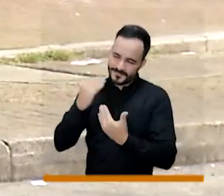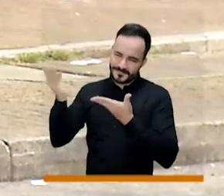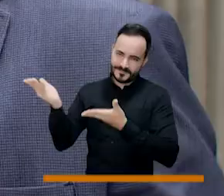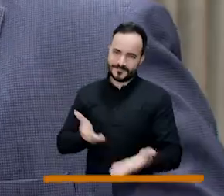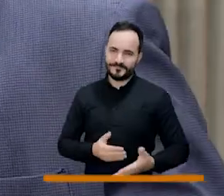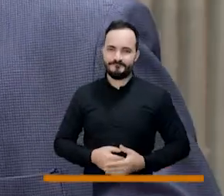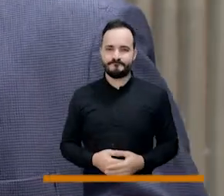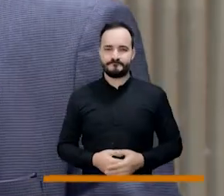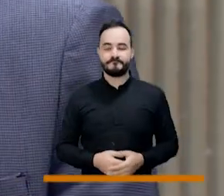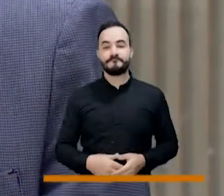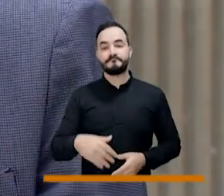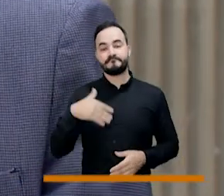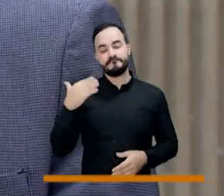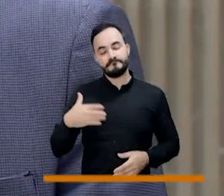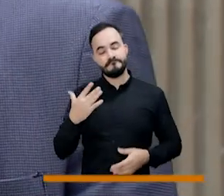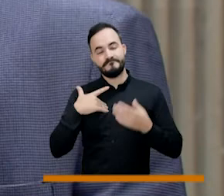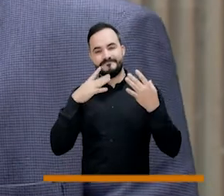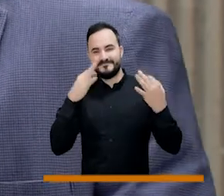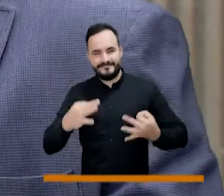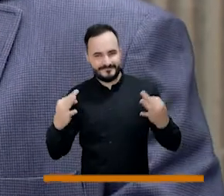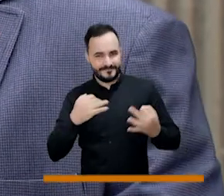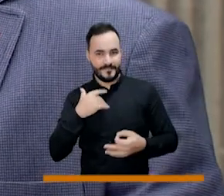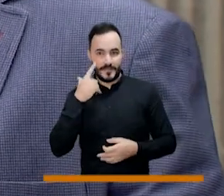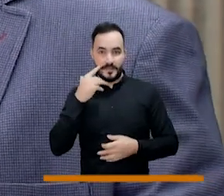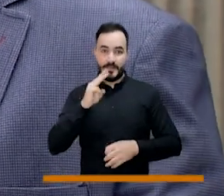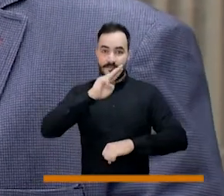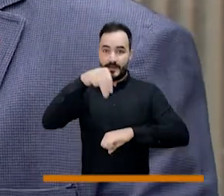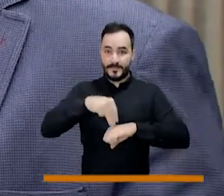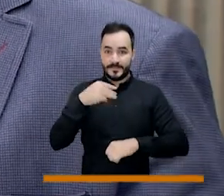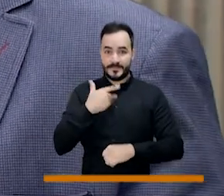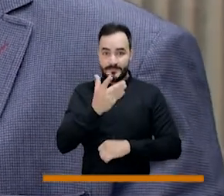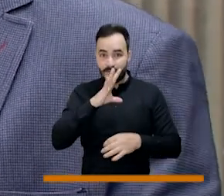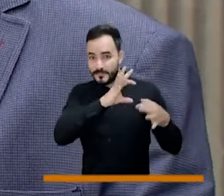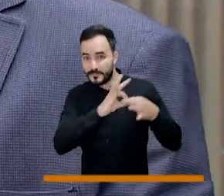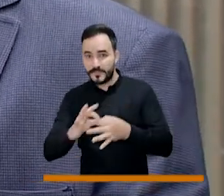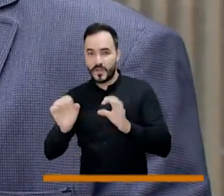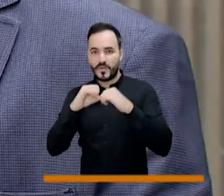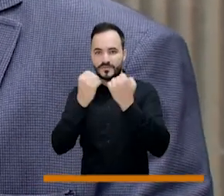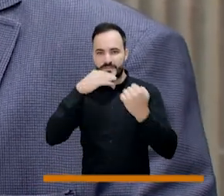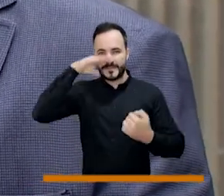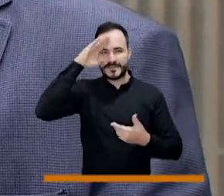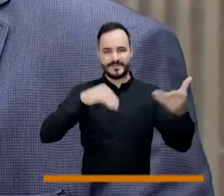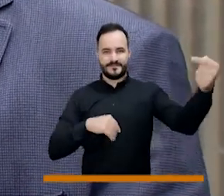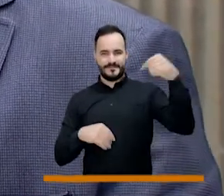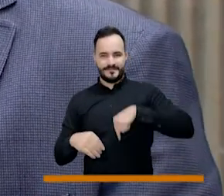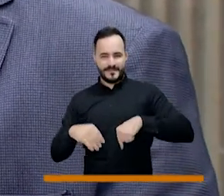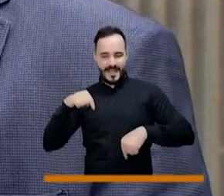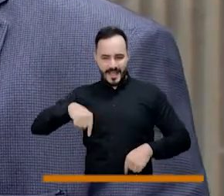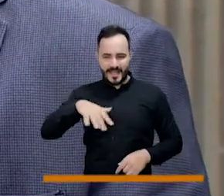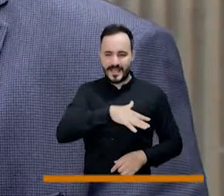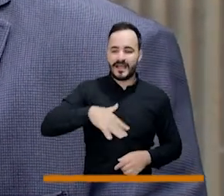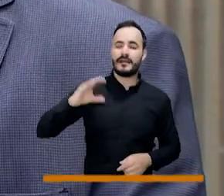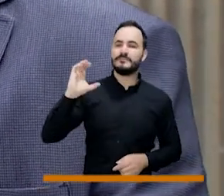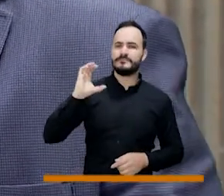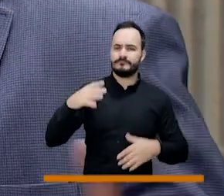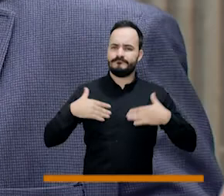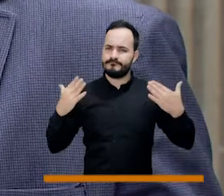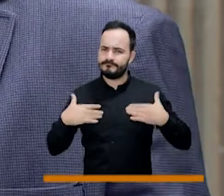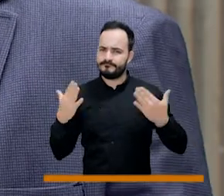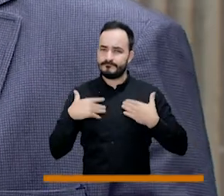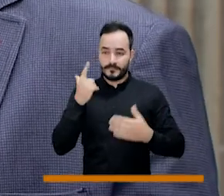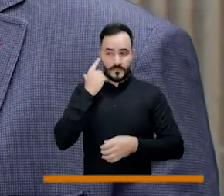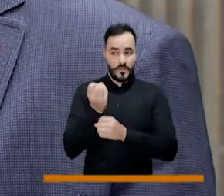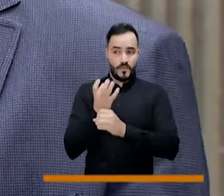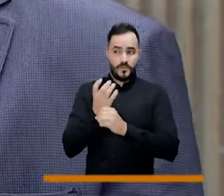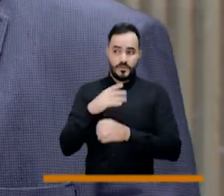bonita. Katherine, es un motivo de alegría para mí que hoy Telemedellín, que el programa del Consejo de Medellín esté en Castilla, una comuna muy